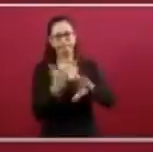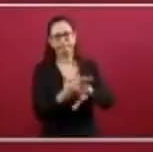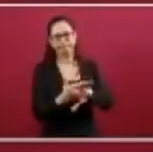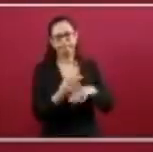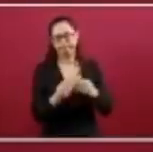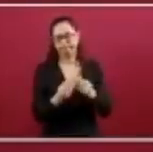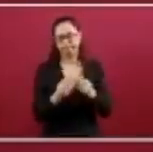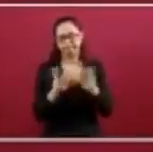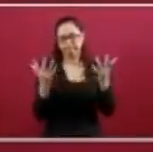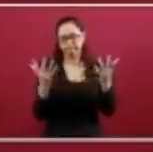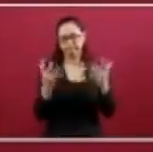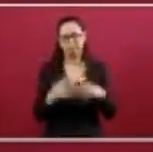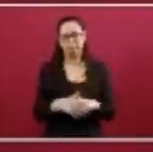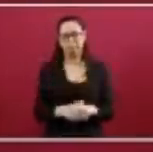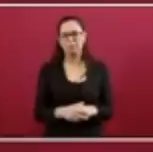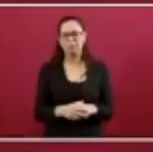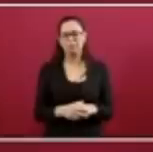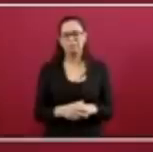se tiene que